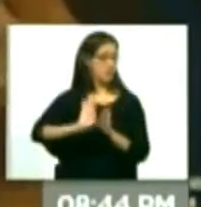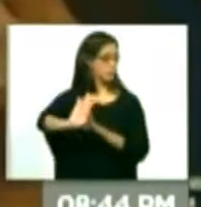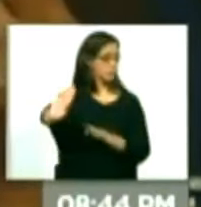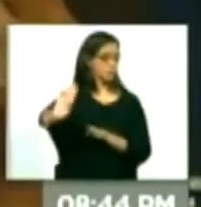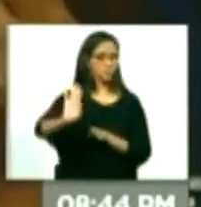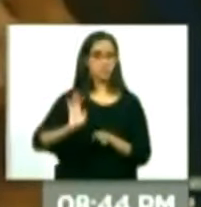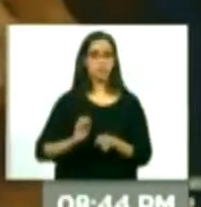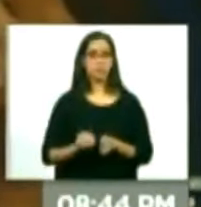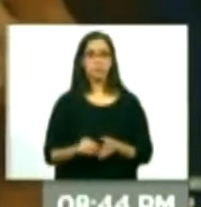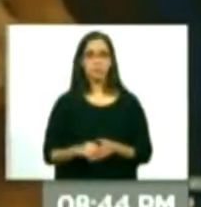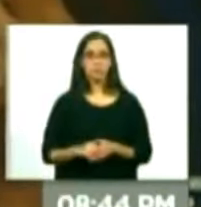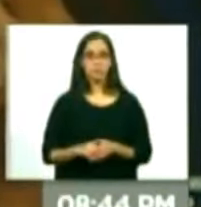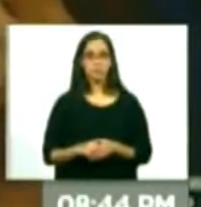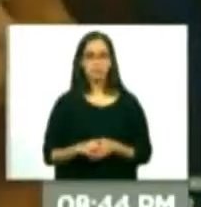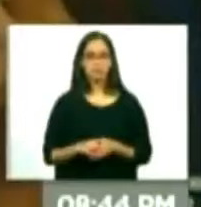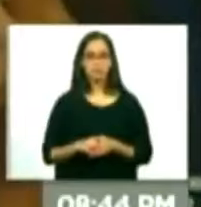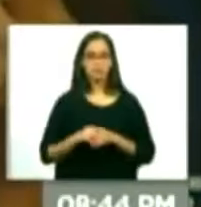lejos.